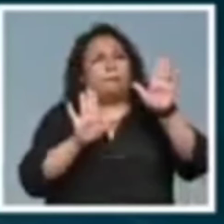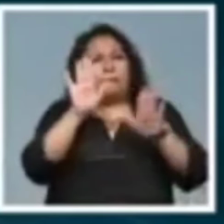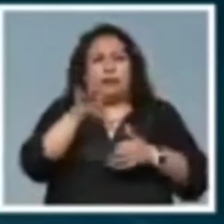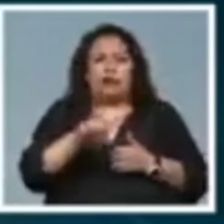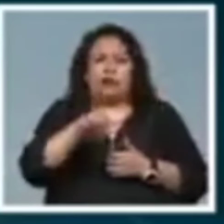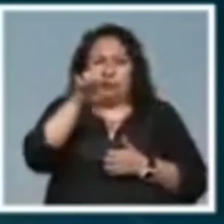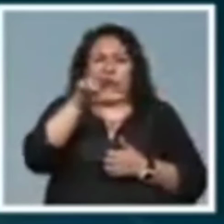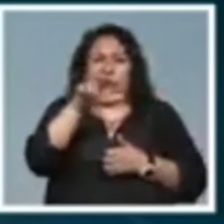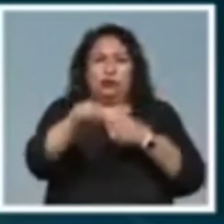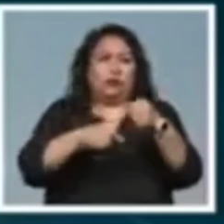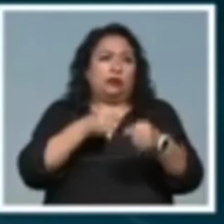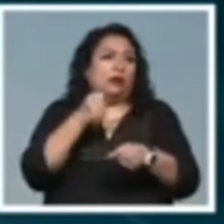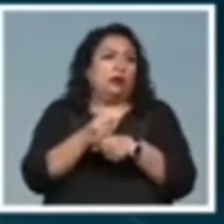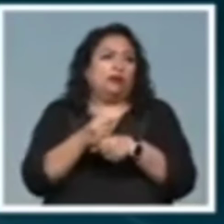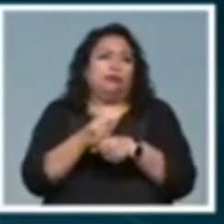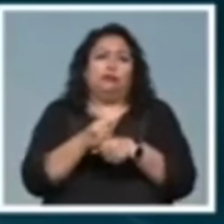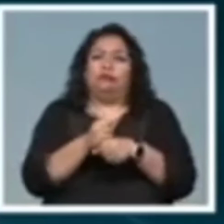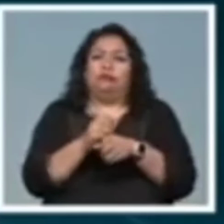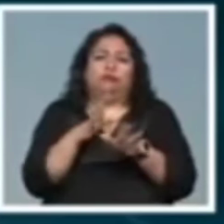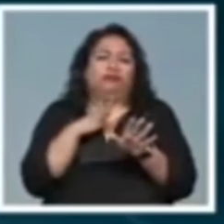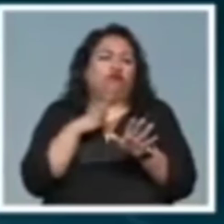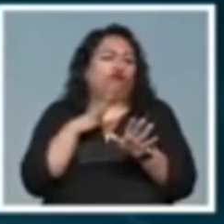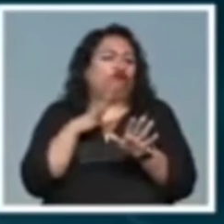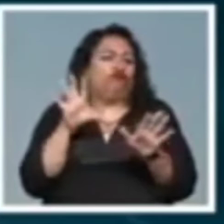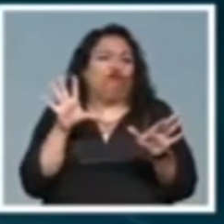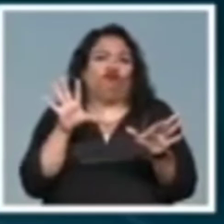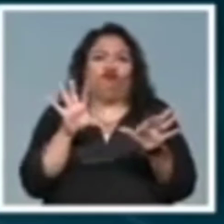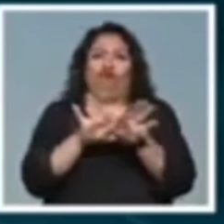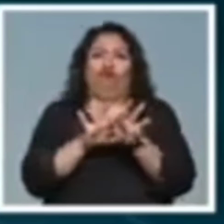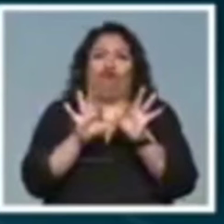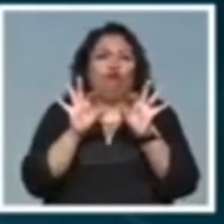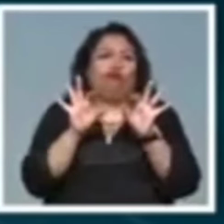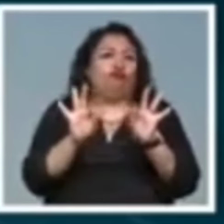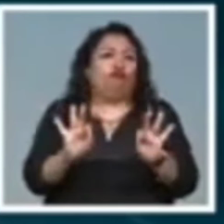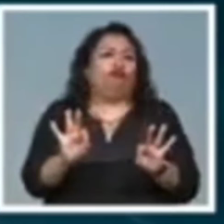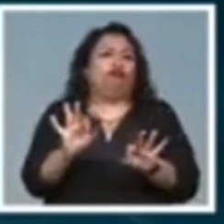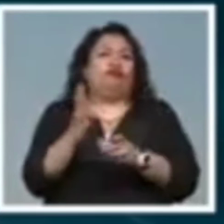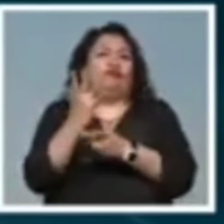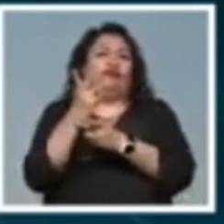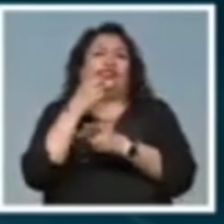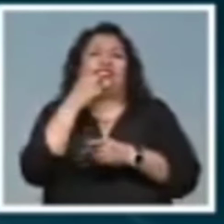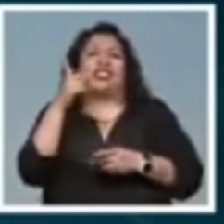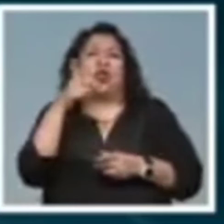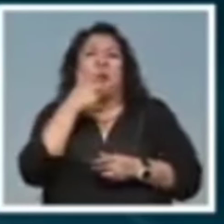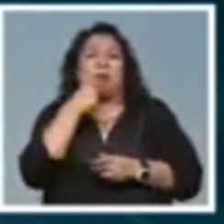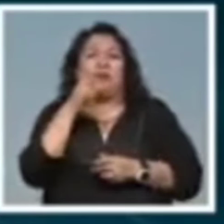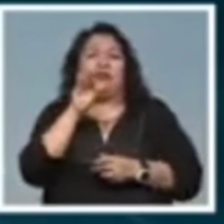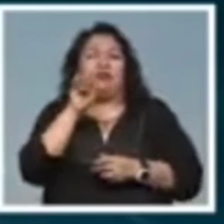años, fue mi cable a tierra, como por ahí dice Fito Páez, ¿no?